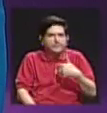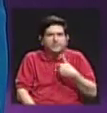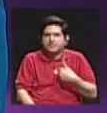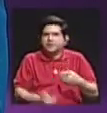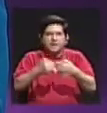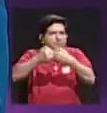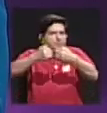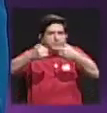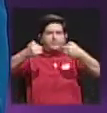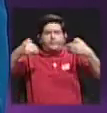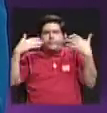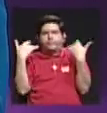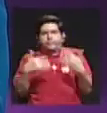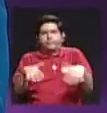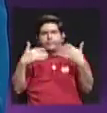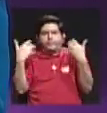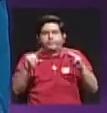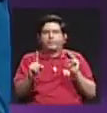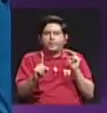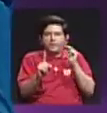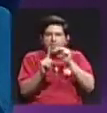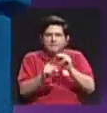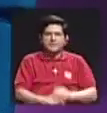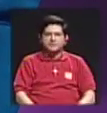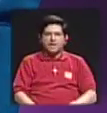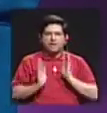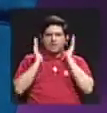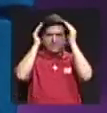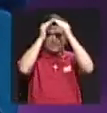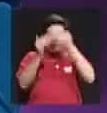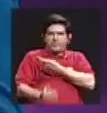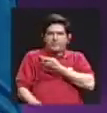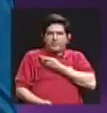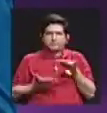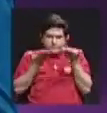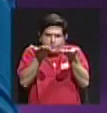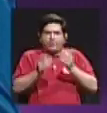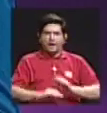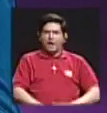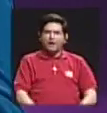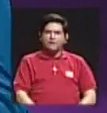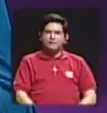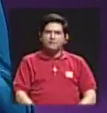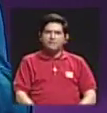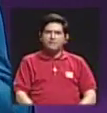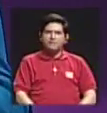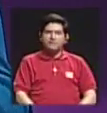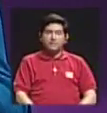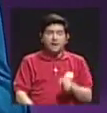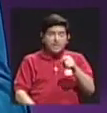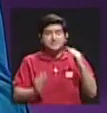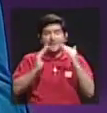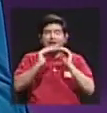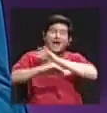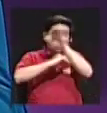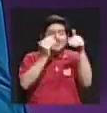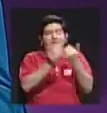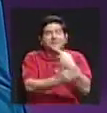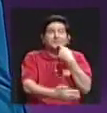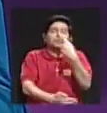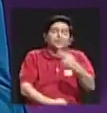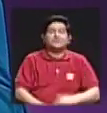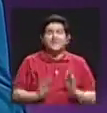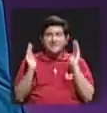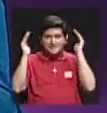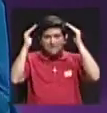una separación abismal con el mensaje que el Papa Francisco está dando. Y ahí es donde la casa de todos por la que aboga